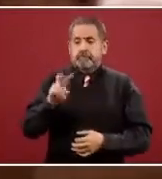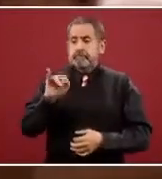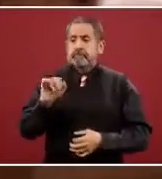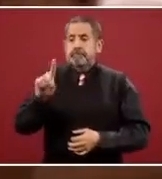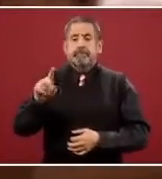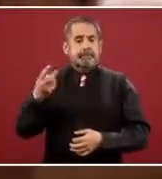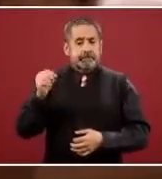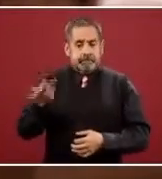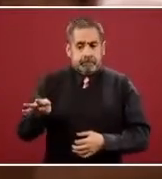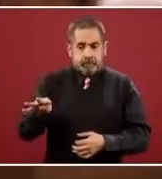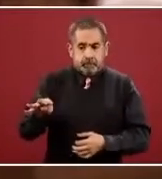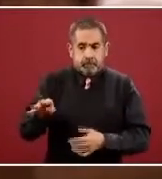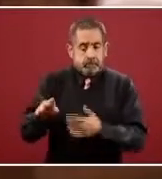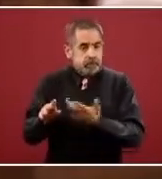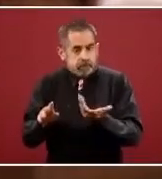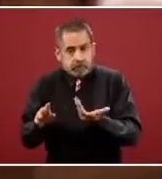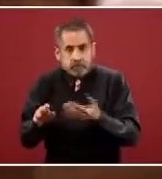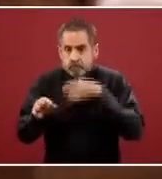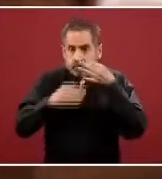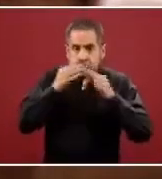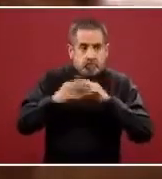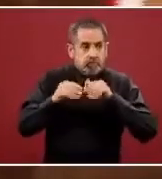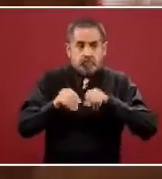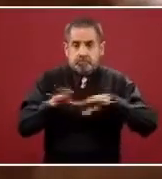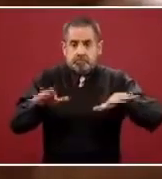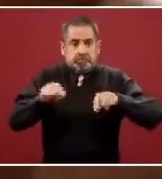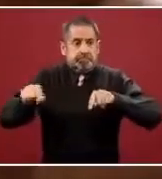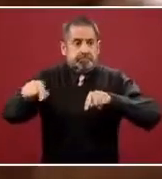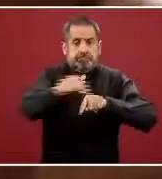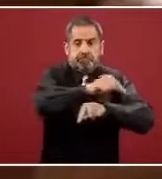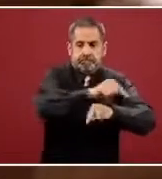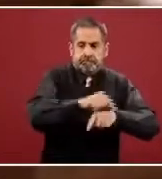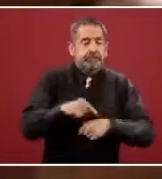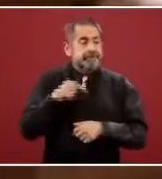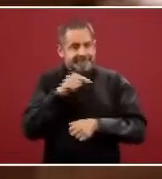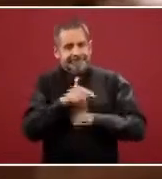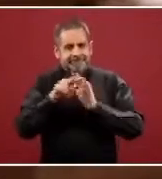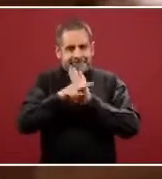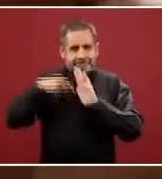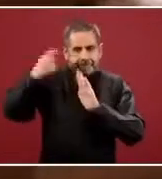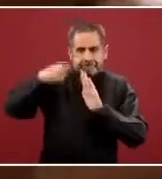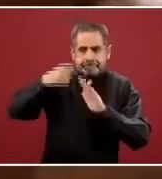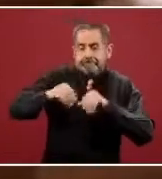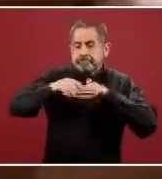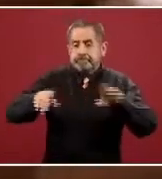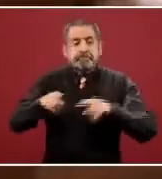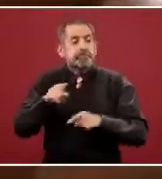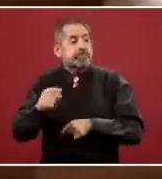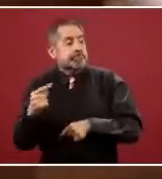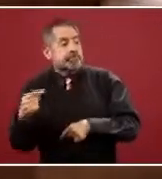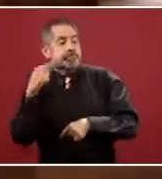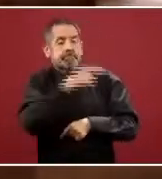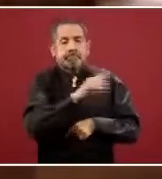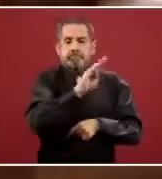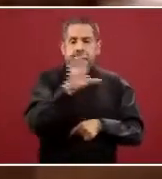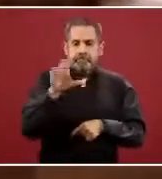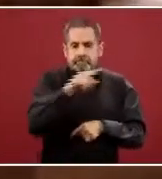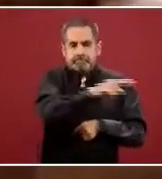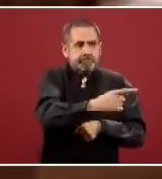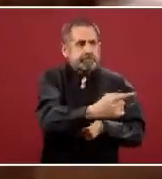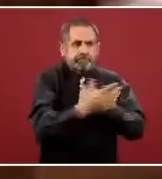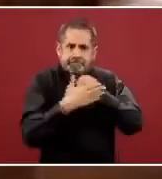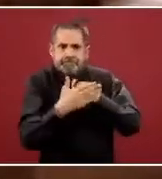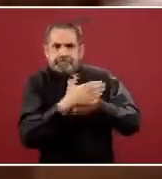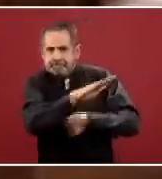y que pudieran estar dispersas. En el video convoca a las personas que viajaron a Val, California, a que se